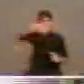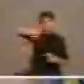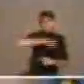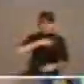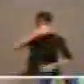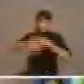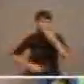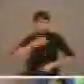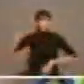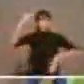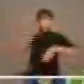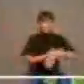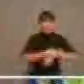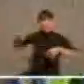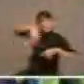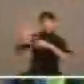esto.